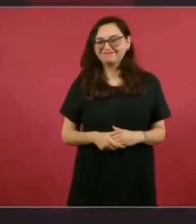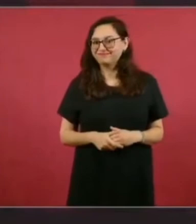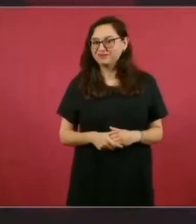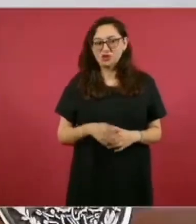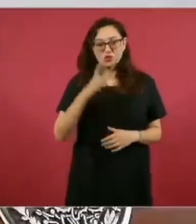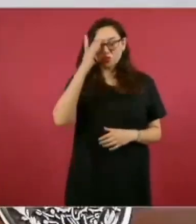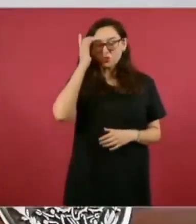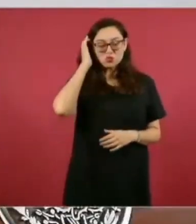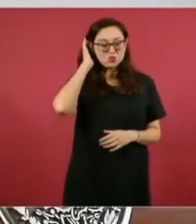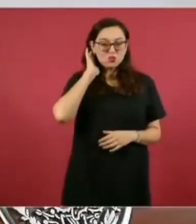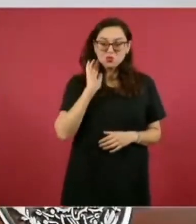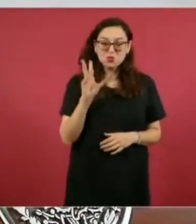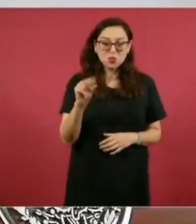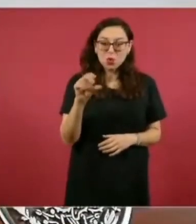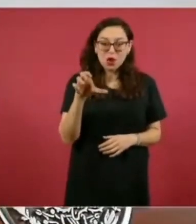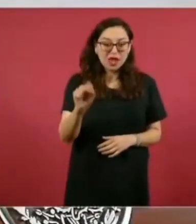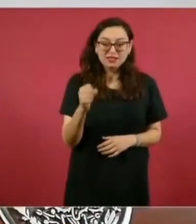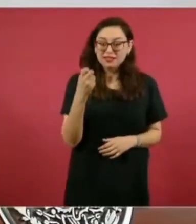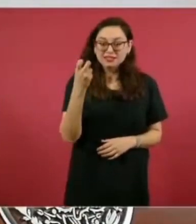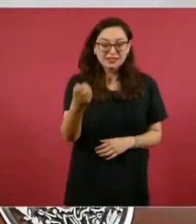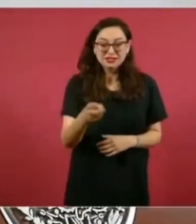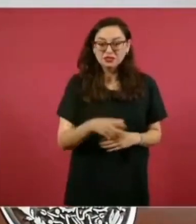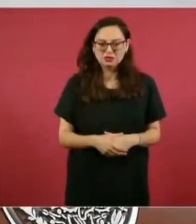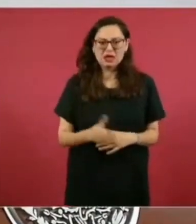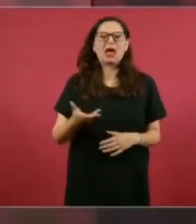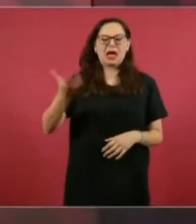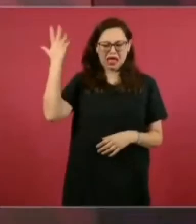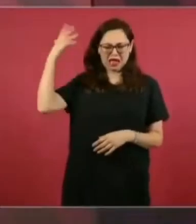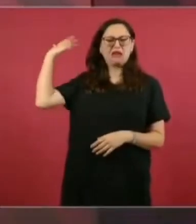Ya no, ya pasó ese tiempo.